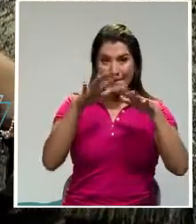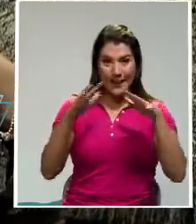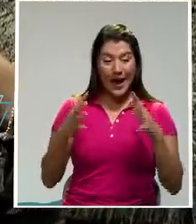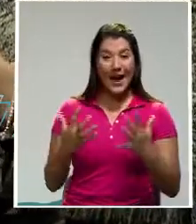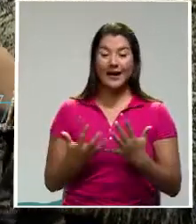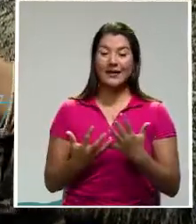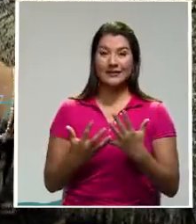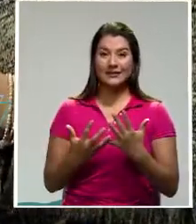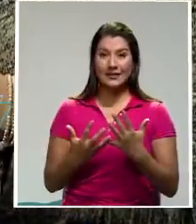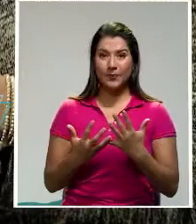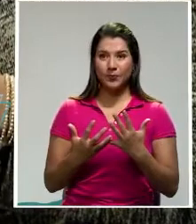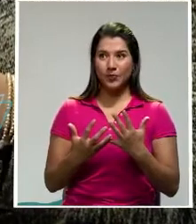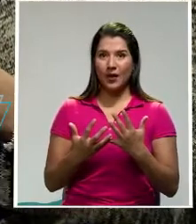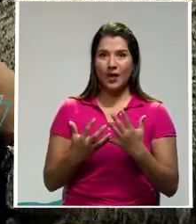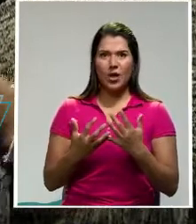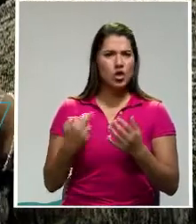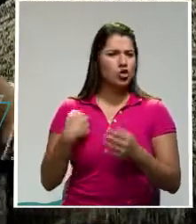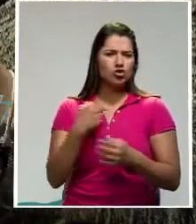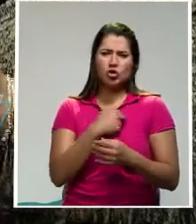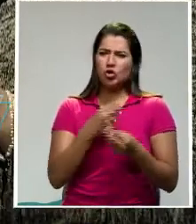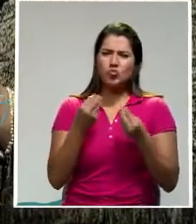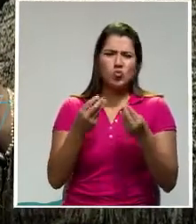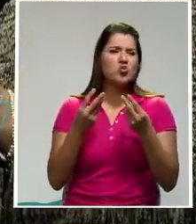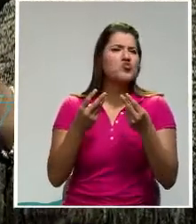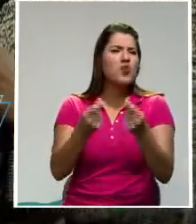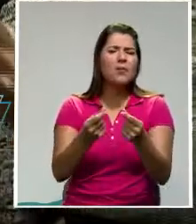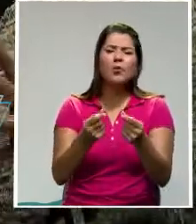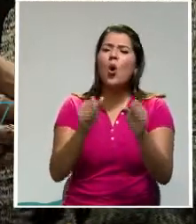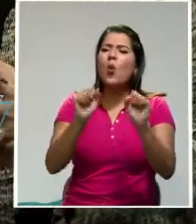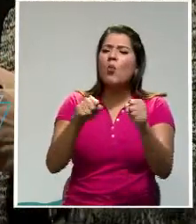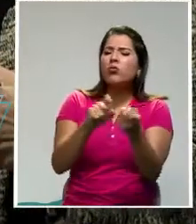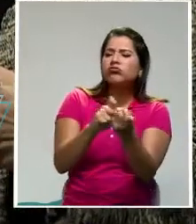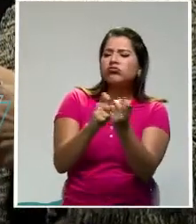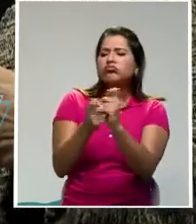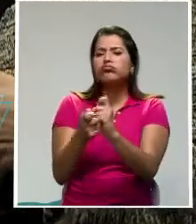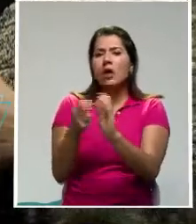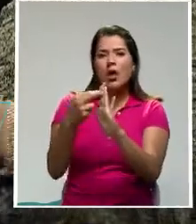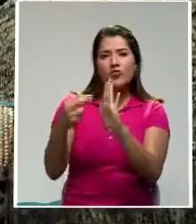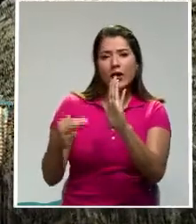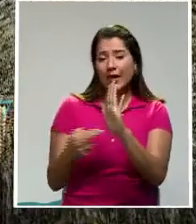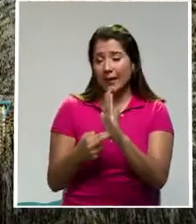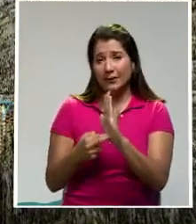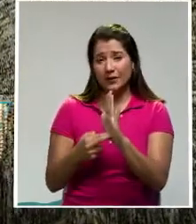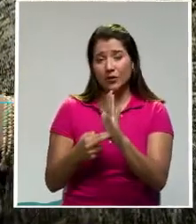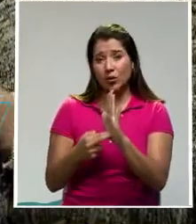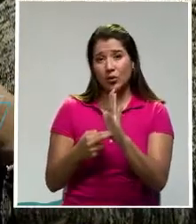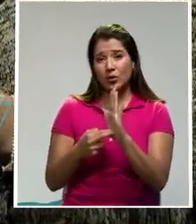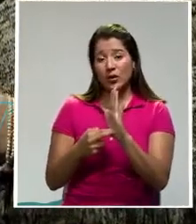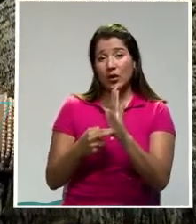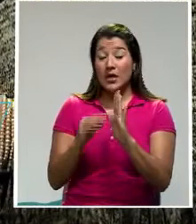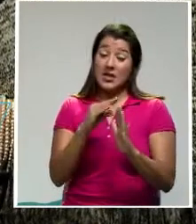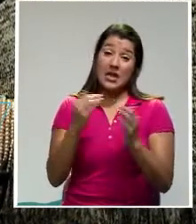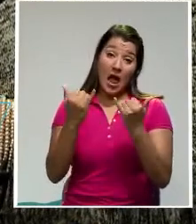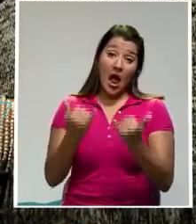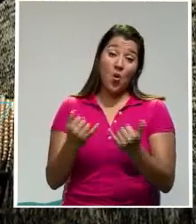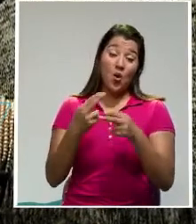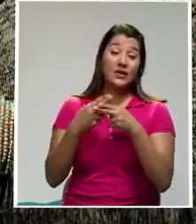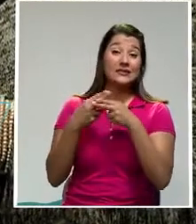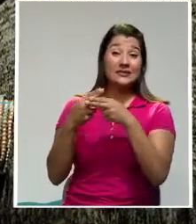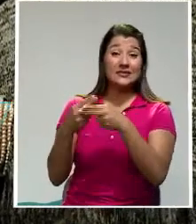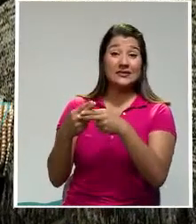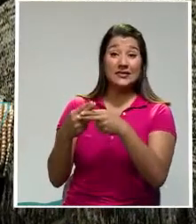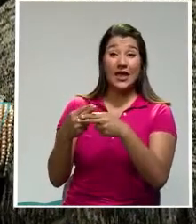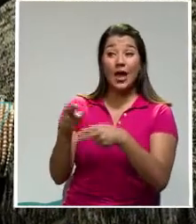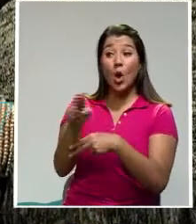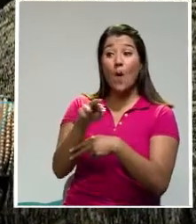manera muy ágil pudimos adaptar ese reglamento a lo que llamamos ahora los